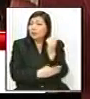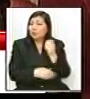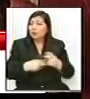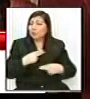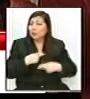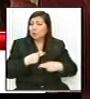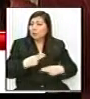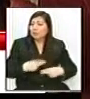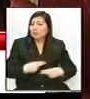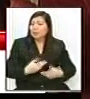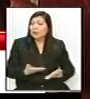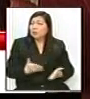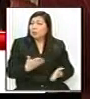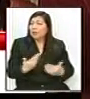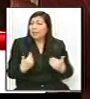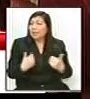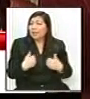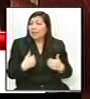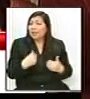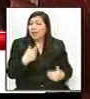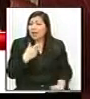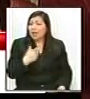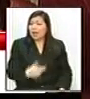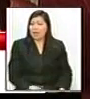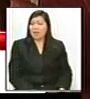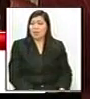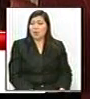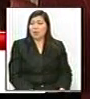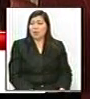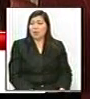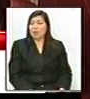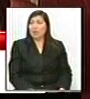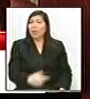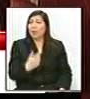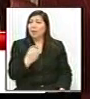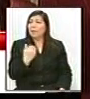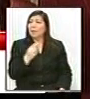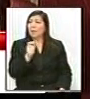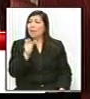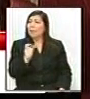humanos, al menos tengan agua potable?